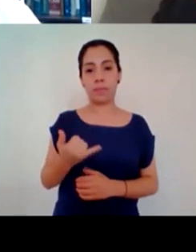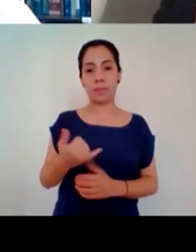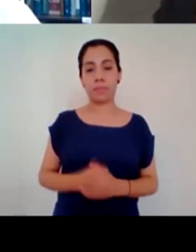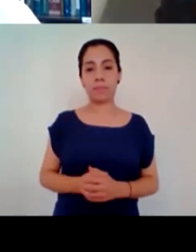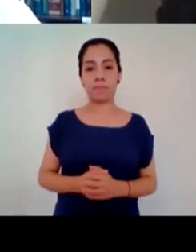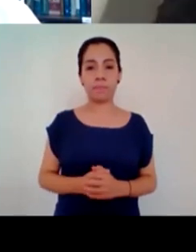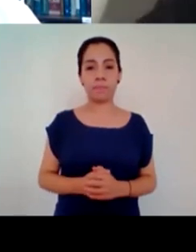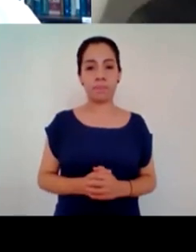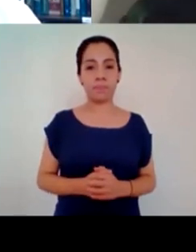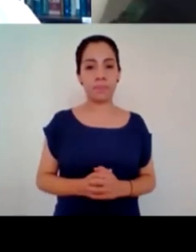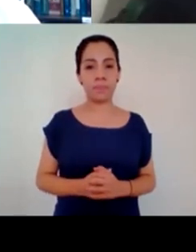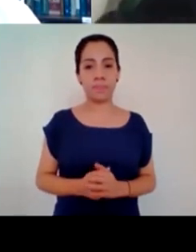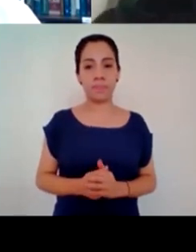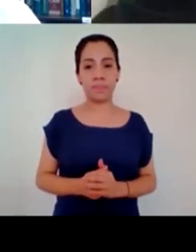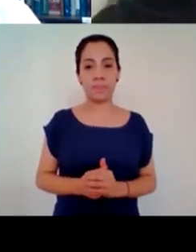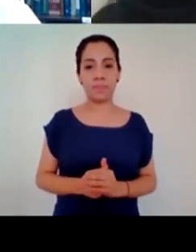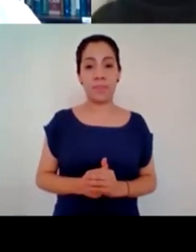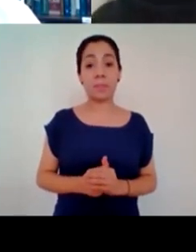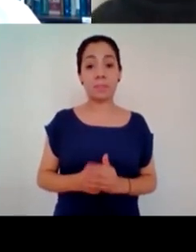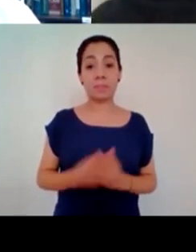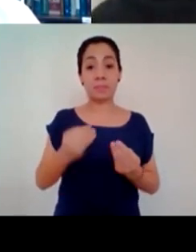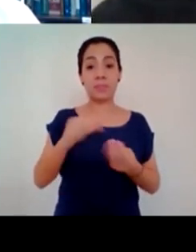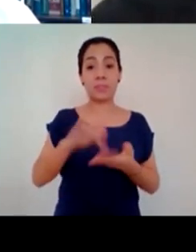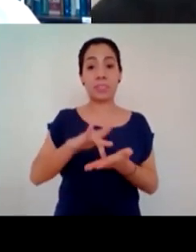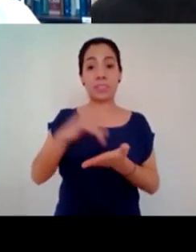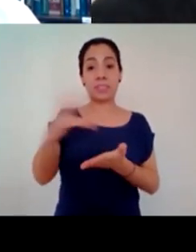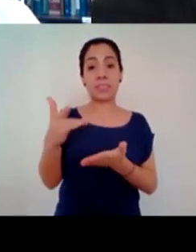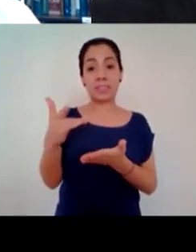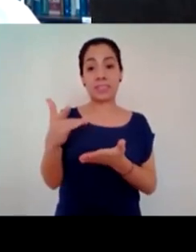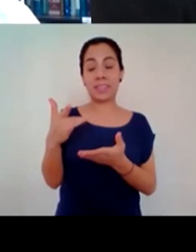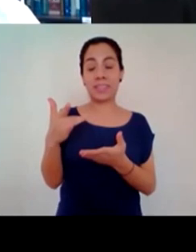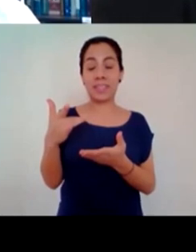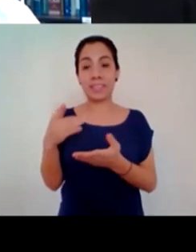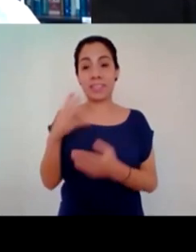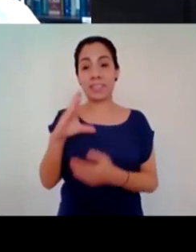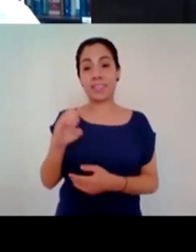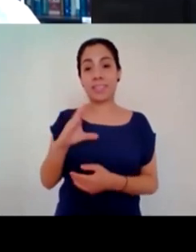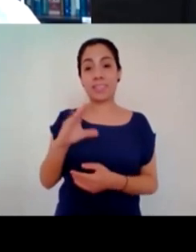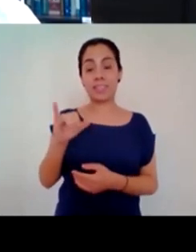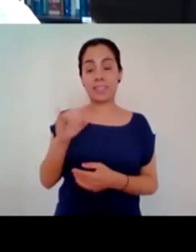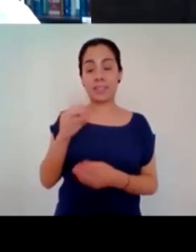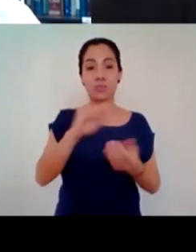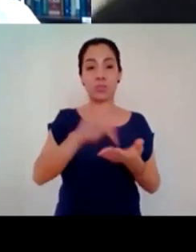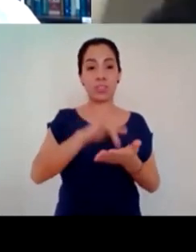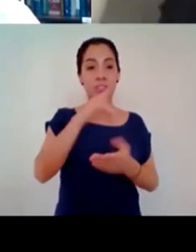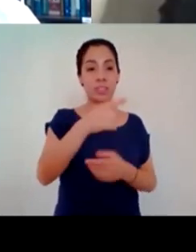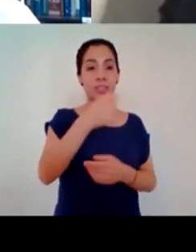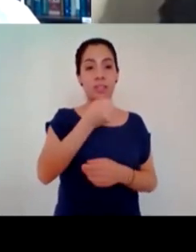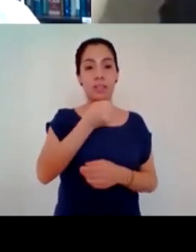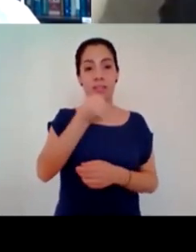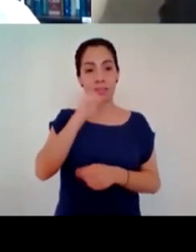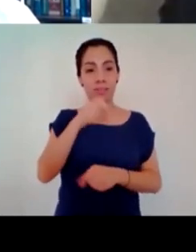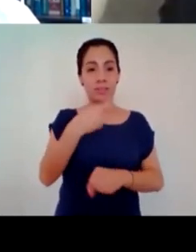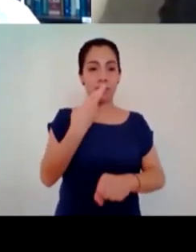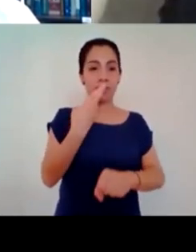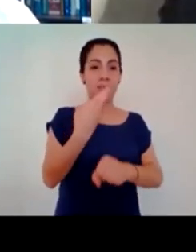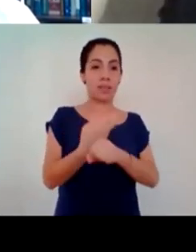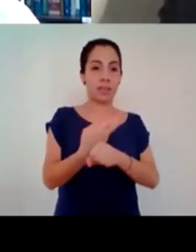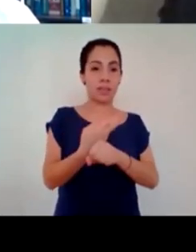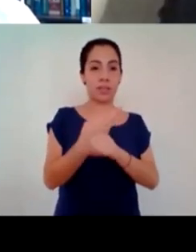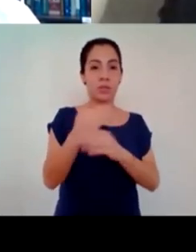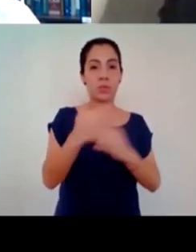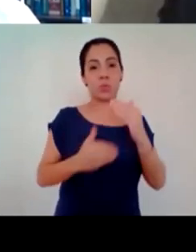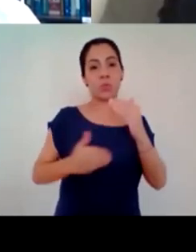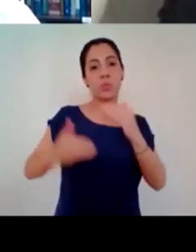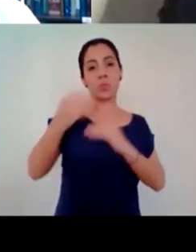Te agradezco la conducción. Y quiero también agradecer mucho, por supuesto, al secretario ejecutivo del Sistema Nacional de Protección Integral de